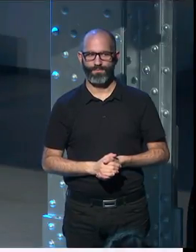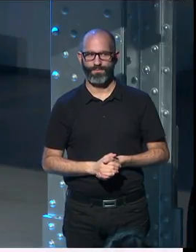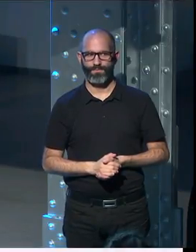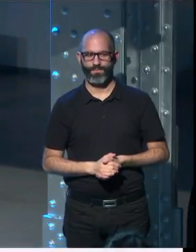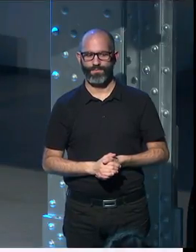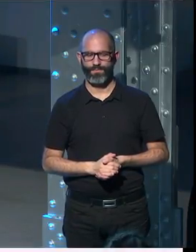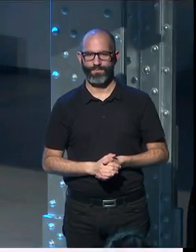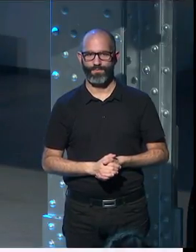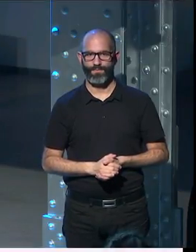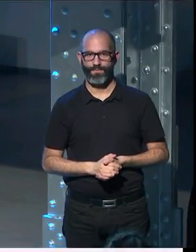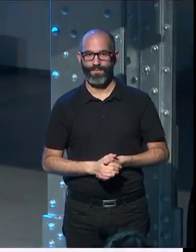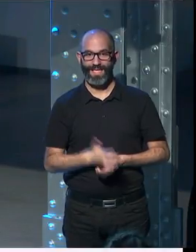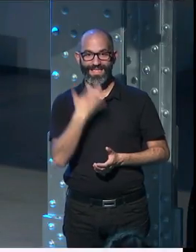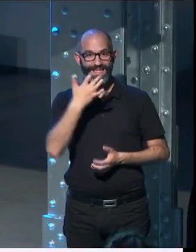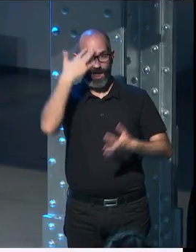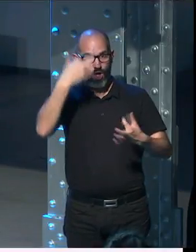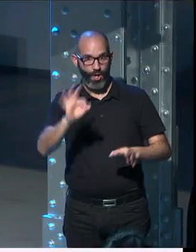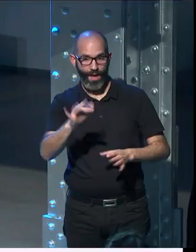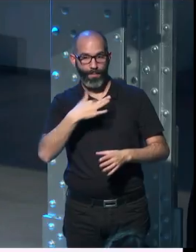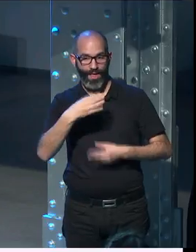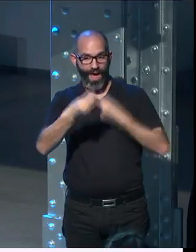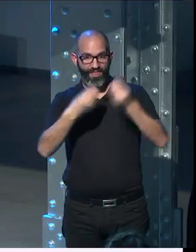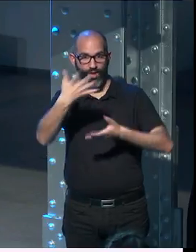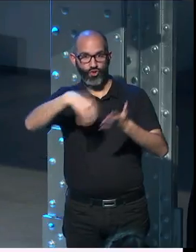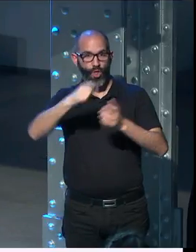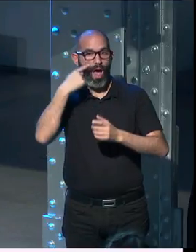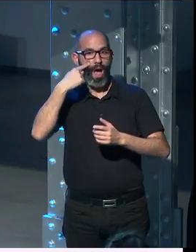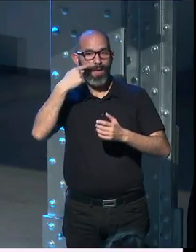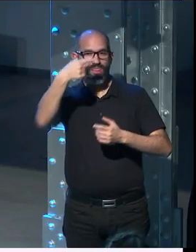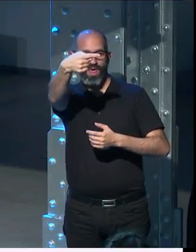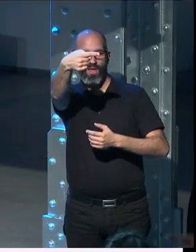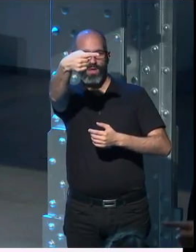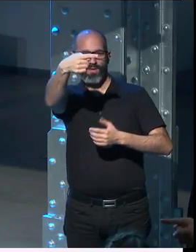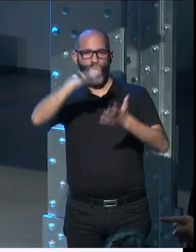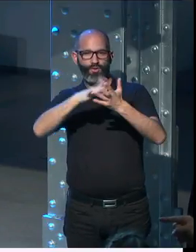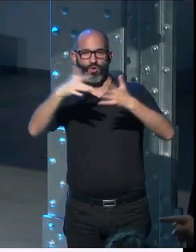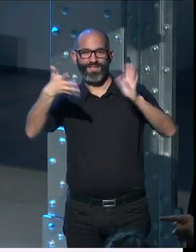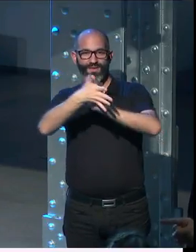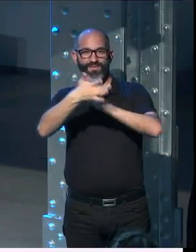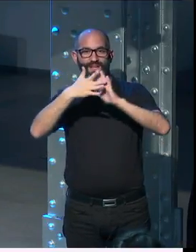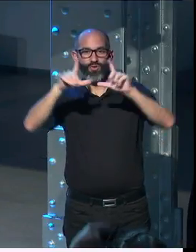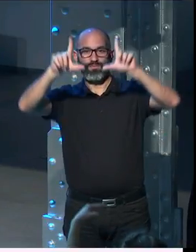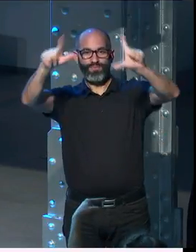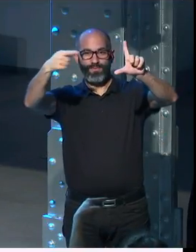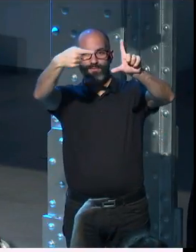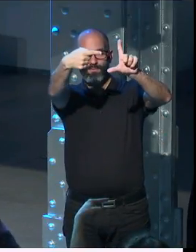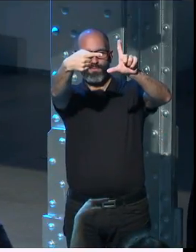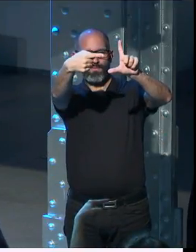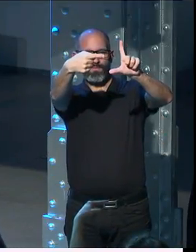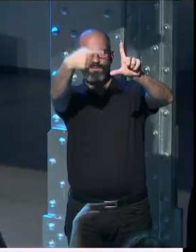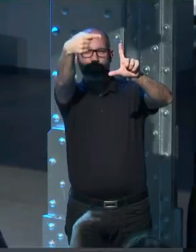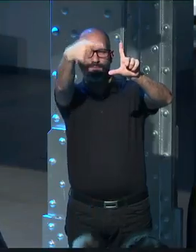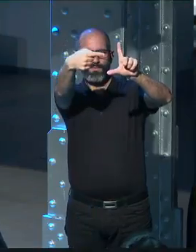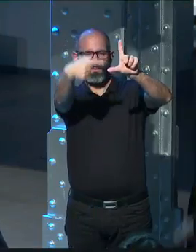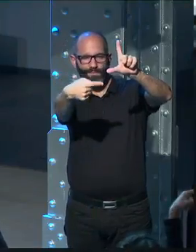Si quito eso, ya está. Si no me creéis, podéis hacerlo con el dedo. Es fácil también. Ponéis el dedo, bloqueando el medio, y aparece. No